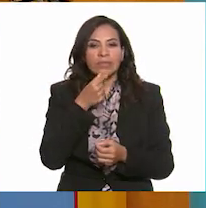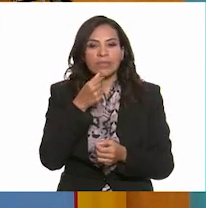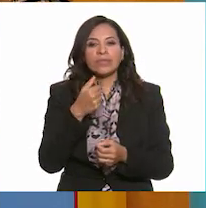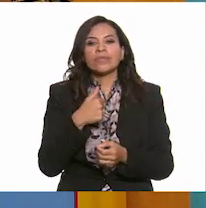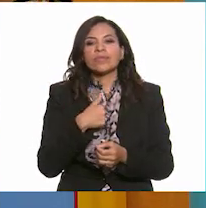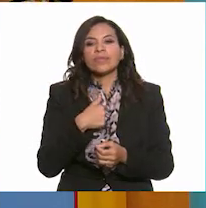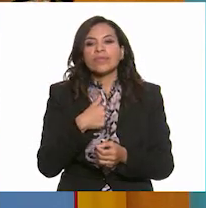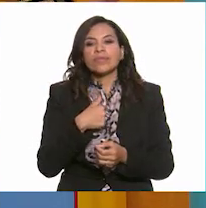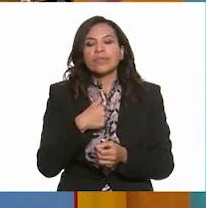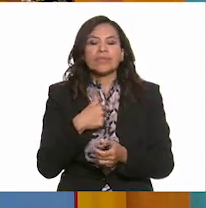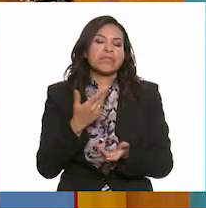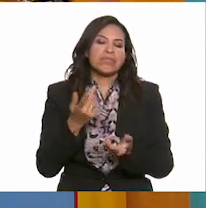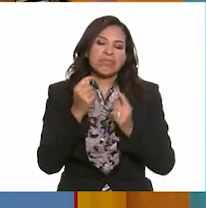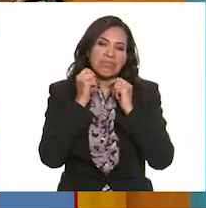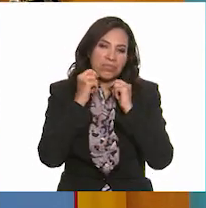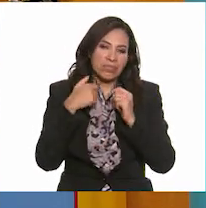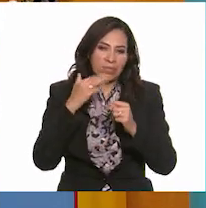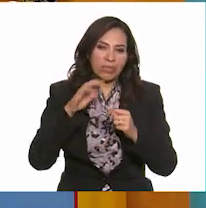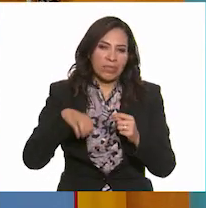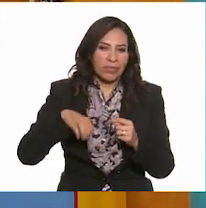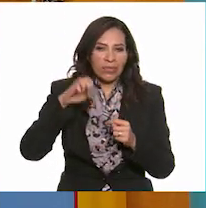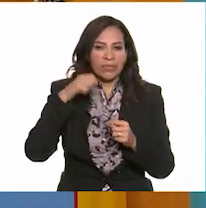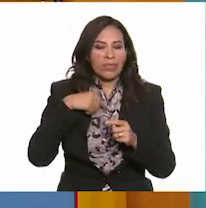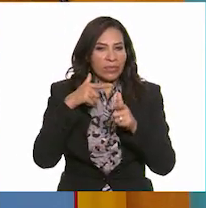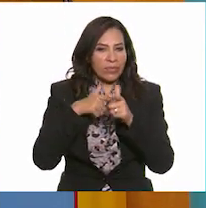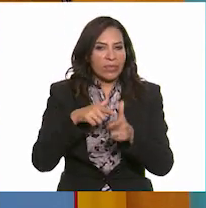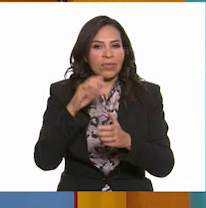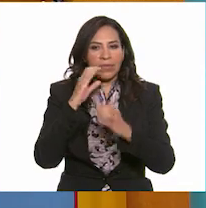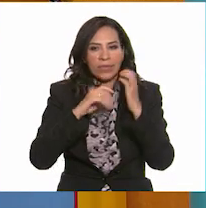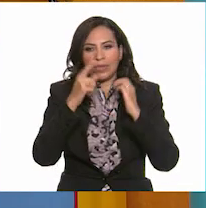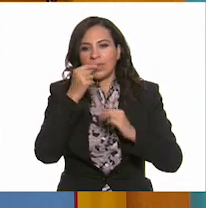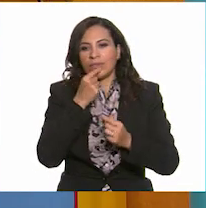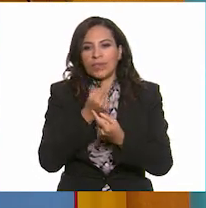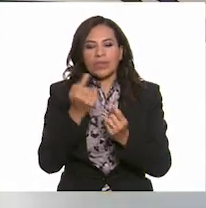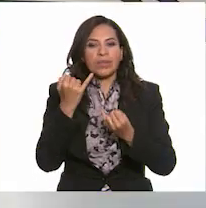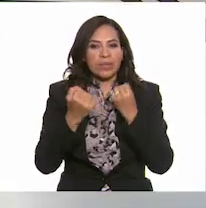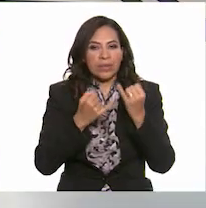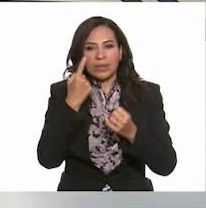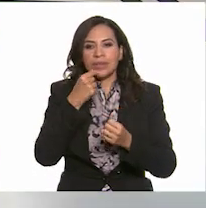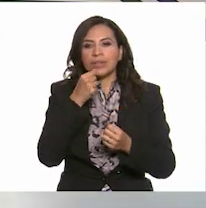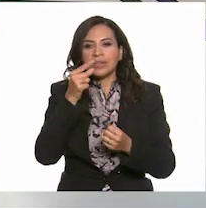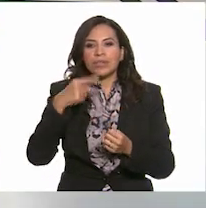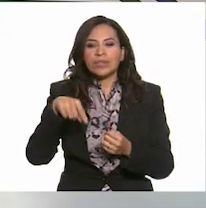Yo, aunque ya esté grande, yo todavía sigo haciendo canciones para niños y jugando canciones